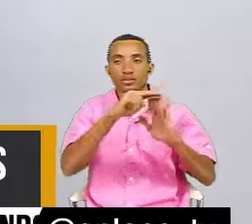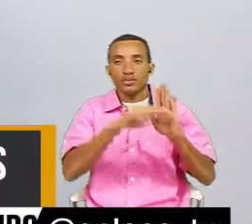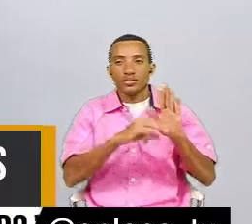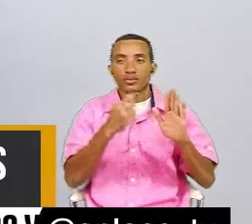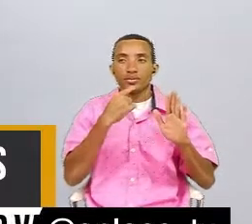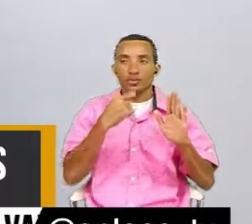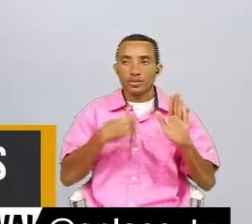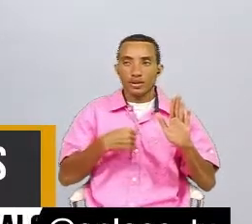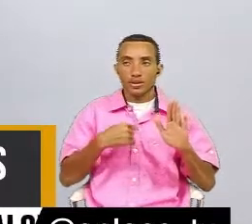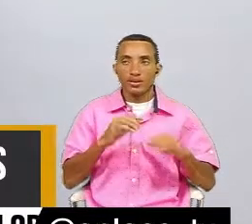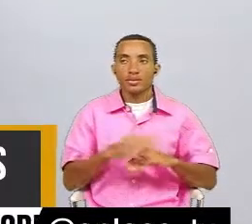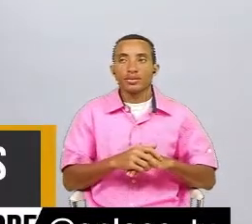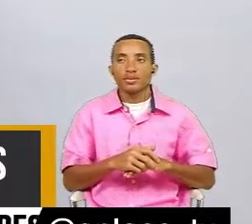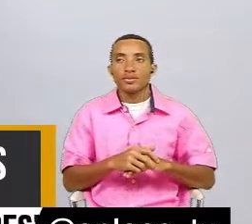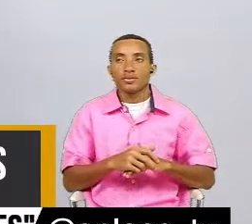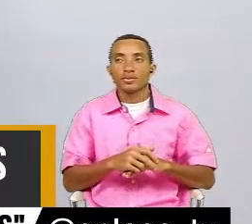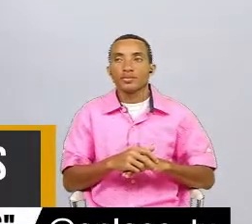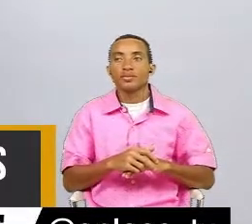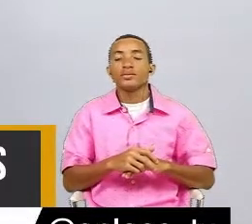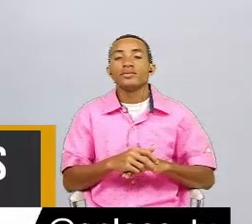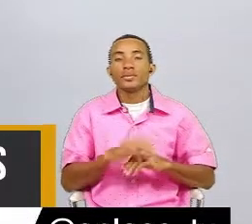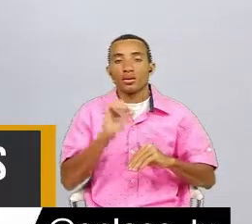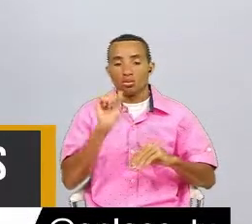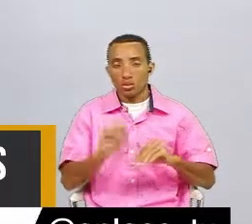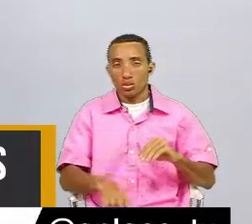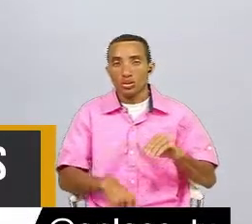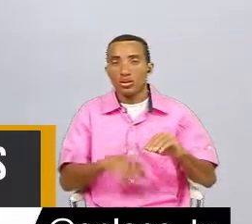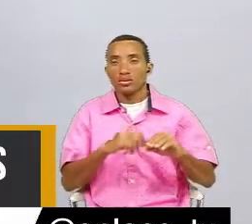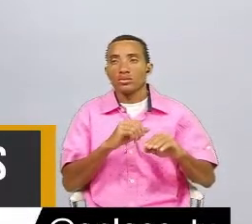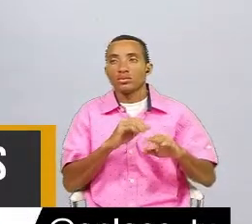que se le puede...